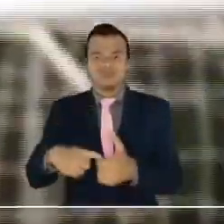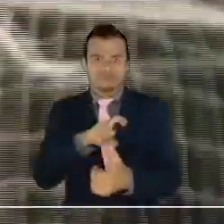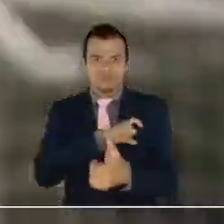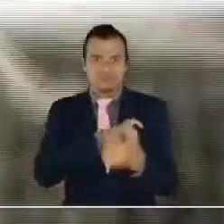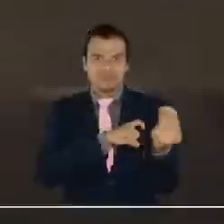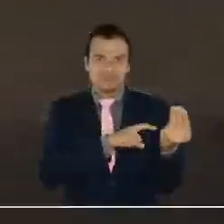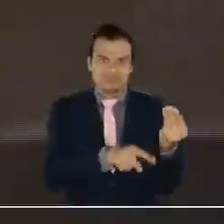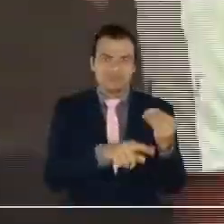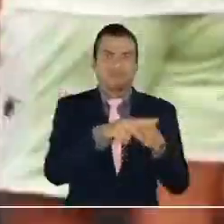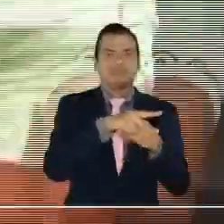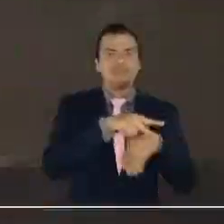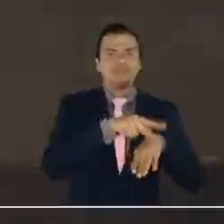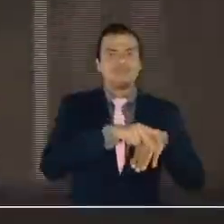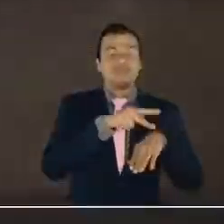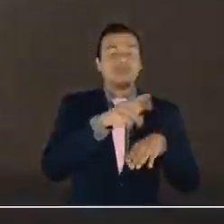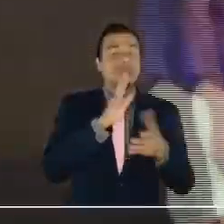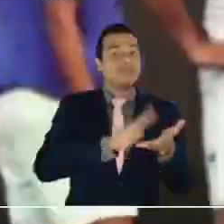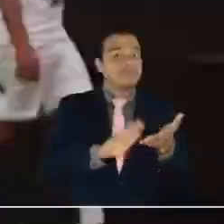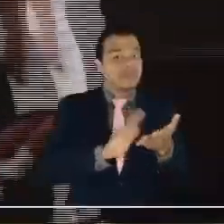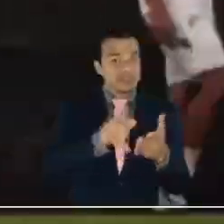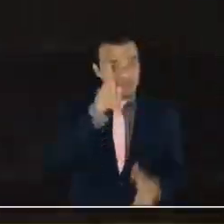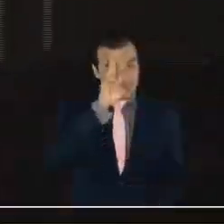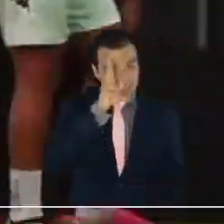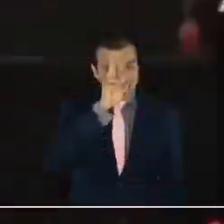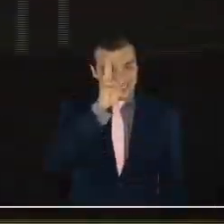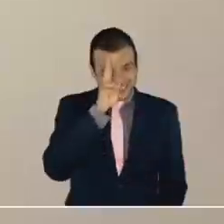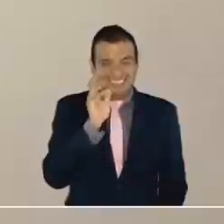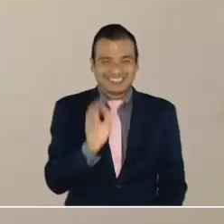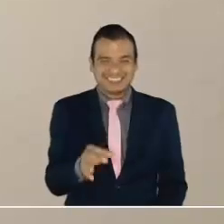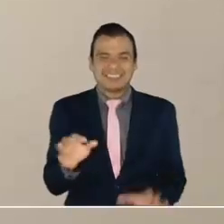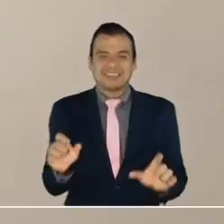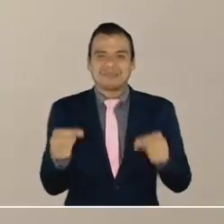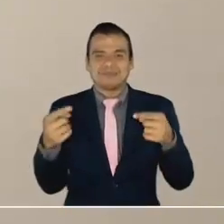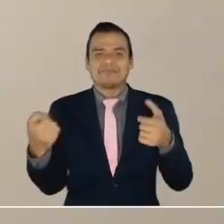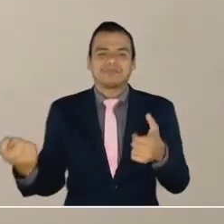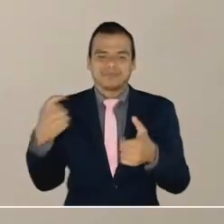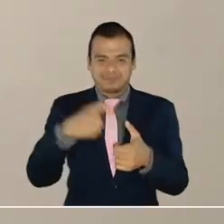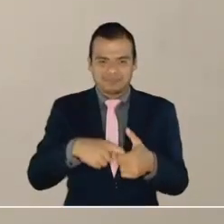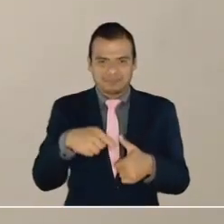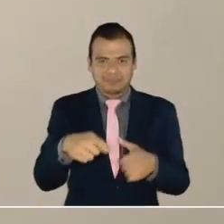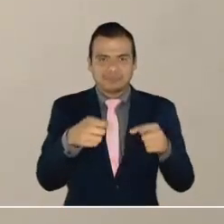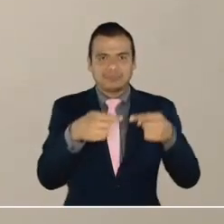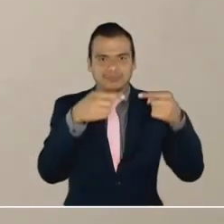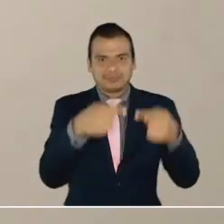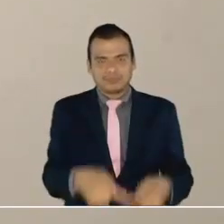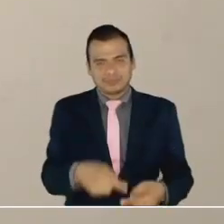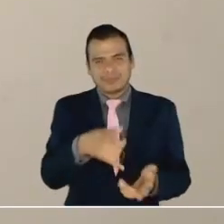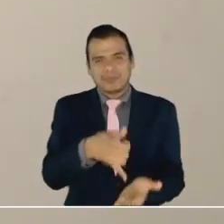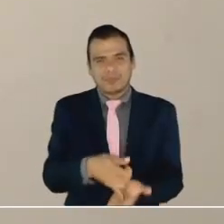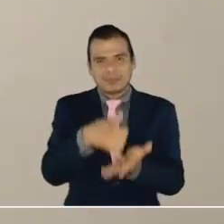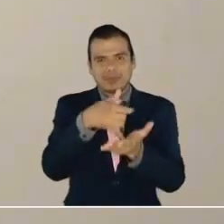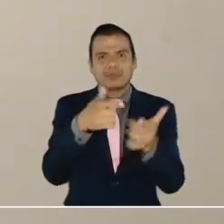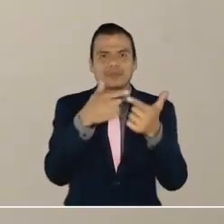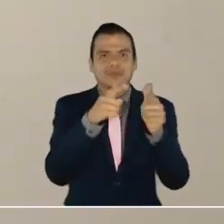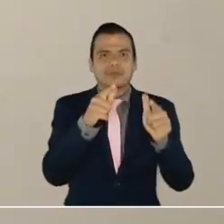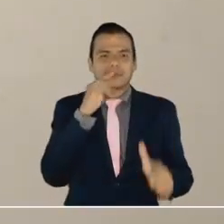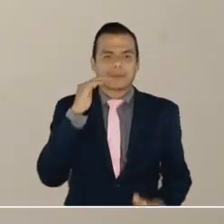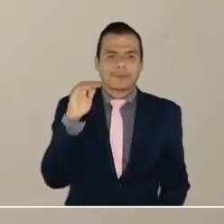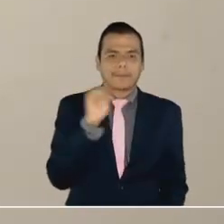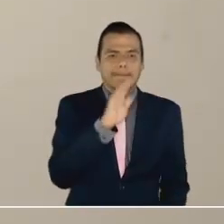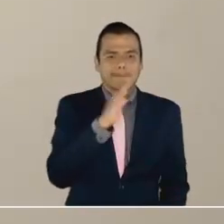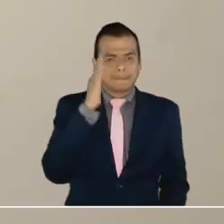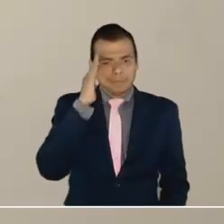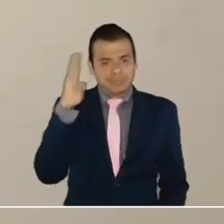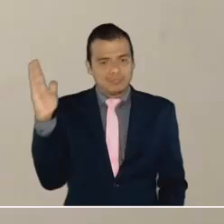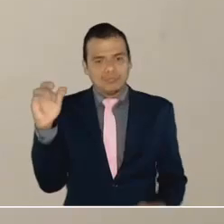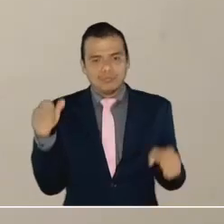primera jornada de la Libertadores Femenina. El campeón de Perú, bueno, por ahí Intentaremos contrarrestar lo mejor